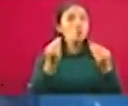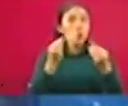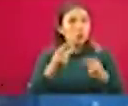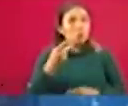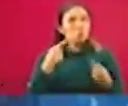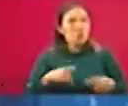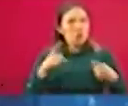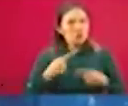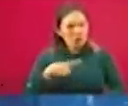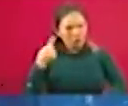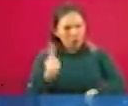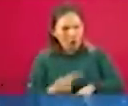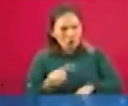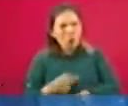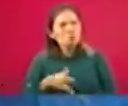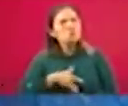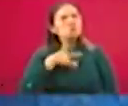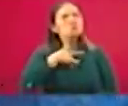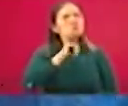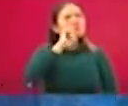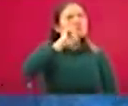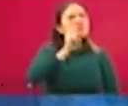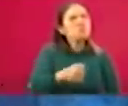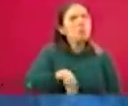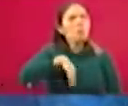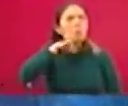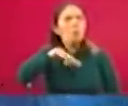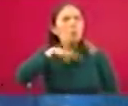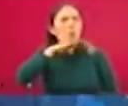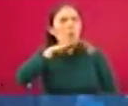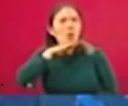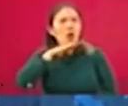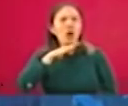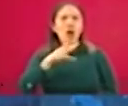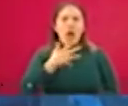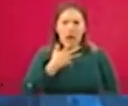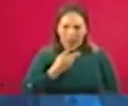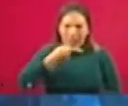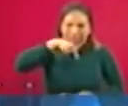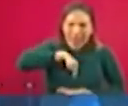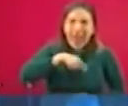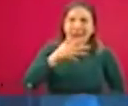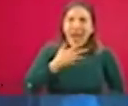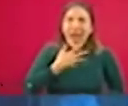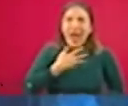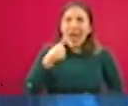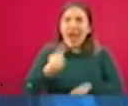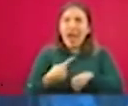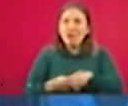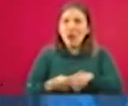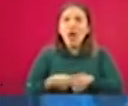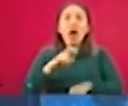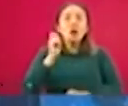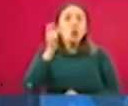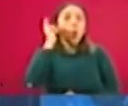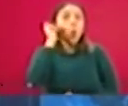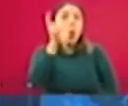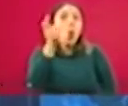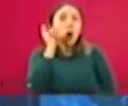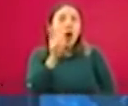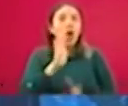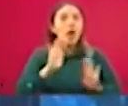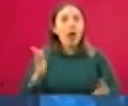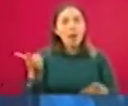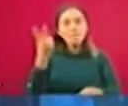ocasiones, preparémonos para una epidemia larga, porque podría ser que el descenso de la curva epidémica fuera considerablemente más